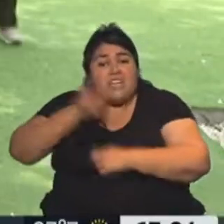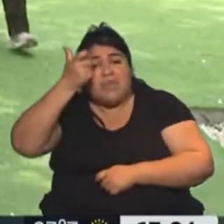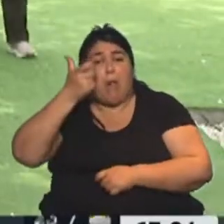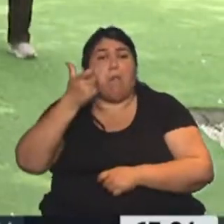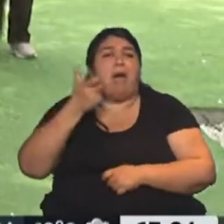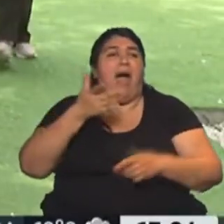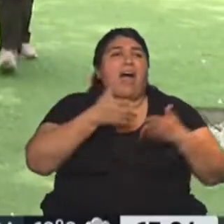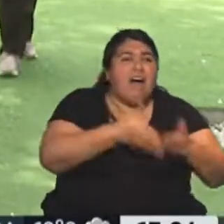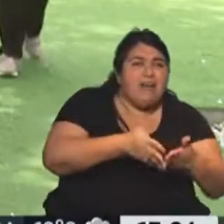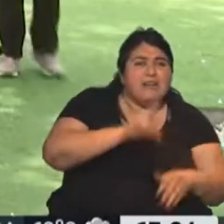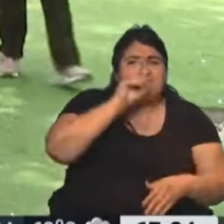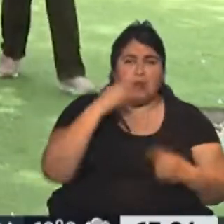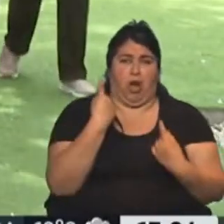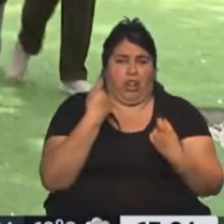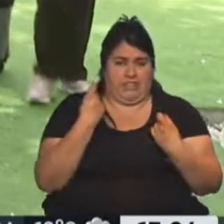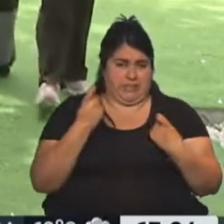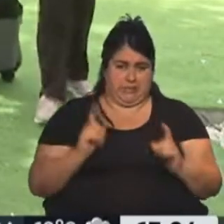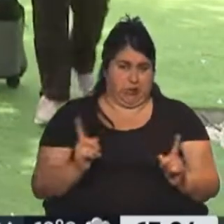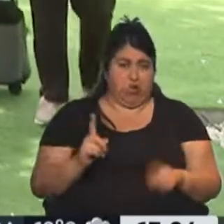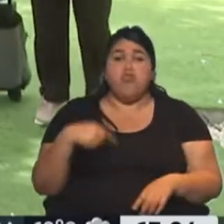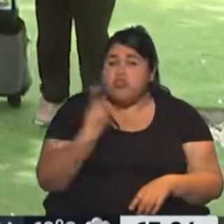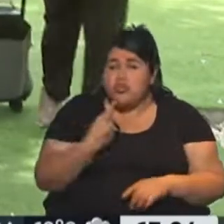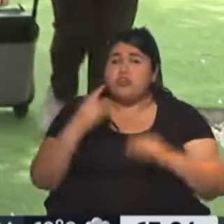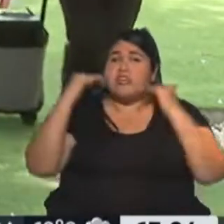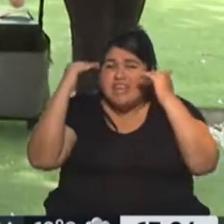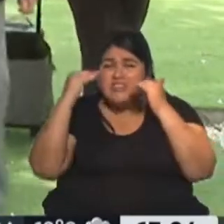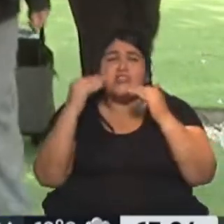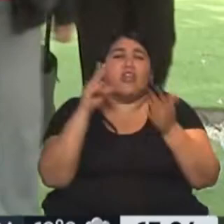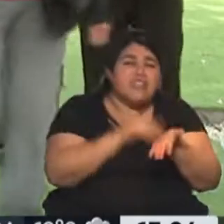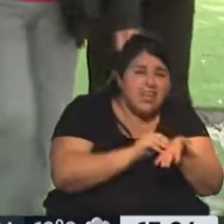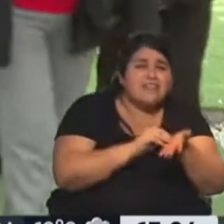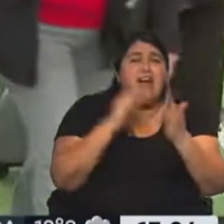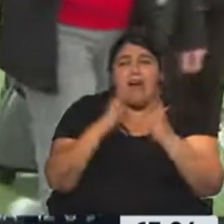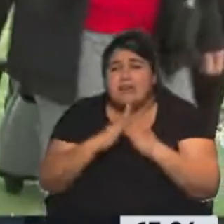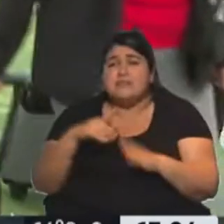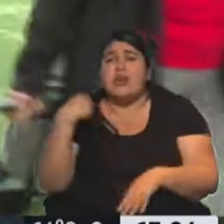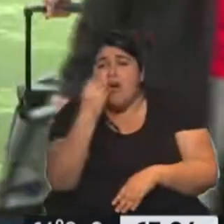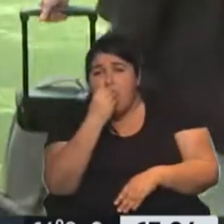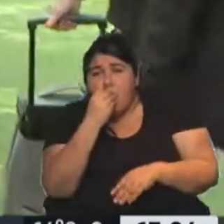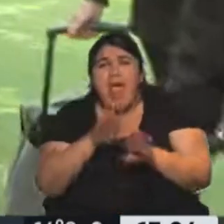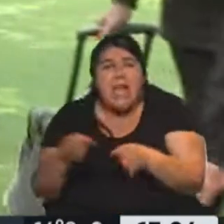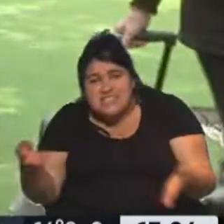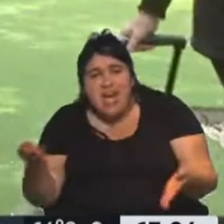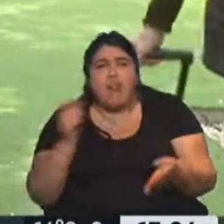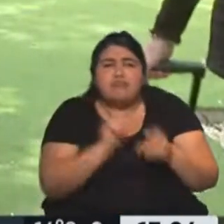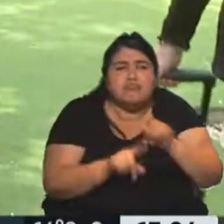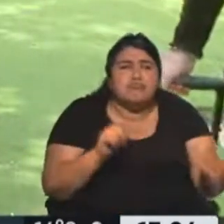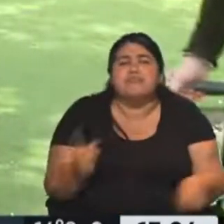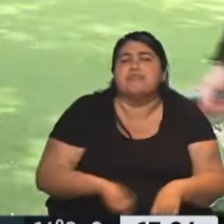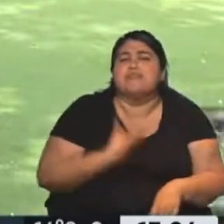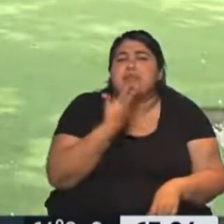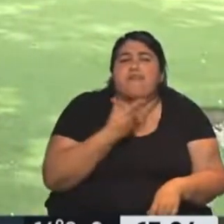Nuestro pueblo necesita tierra, techo, trabajo, poder comerse un asado y poder ser feliz. La cultura, como dice